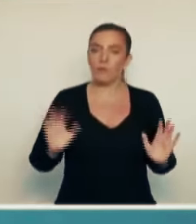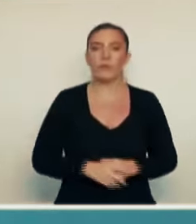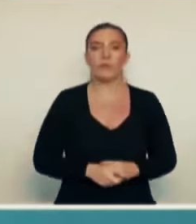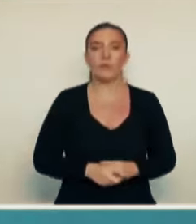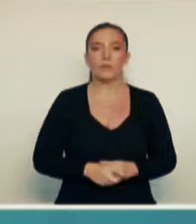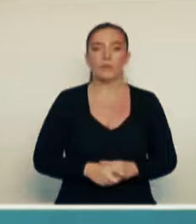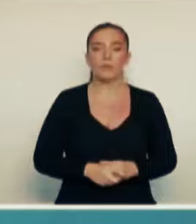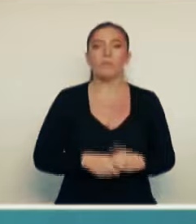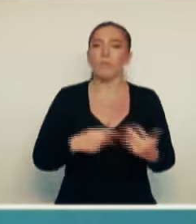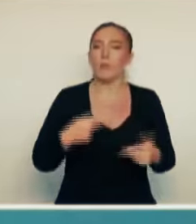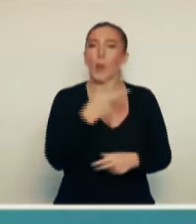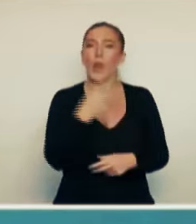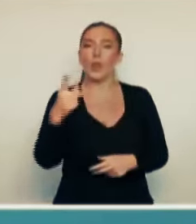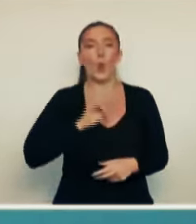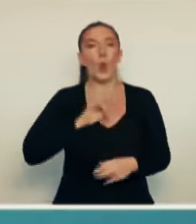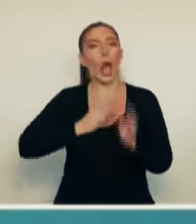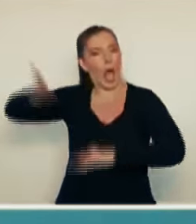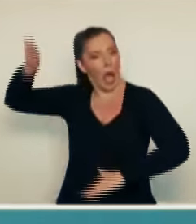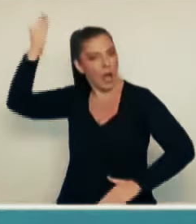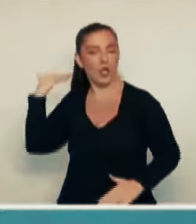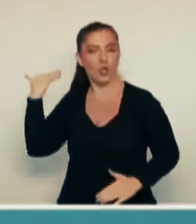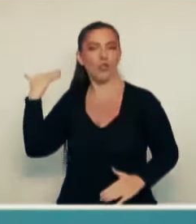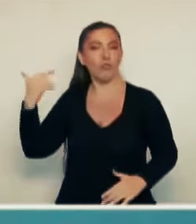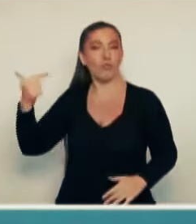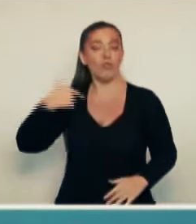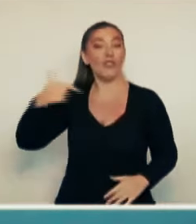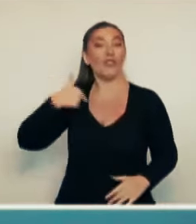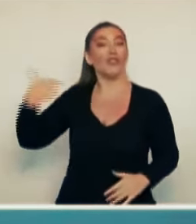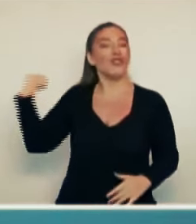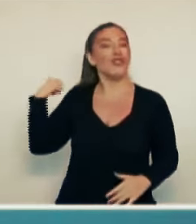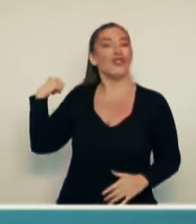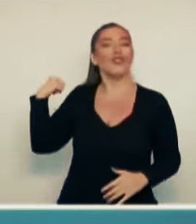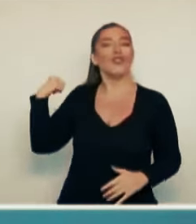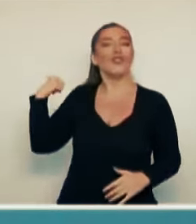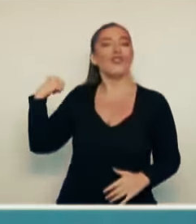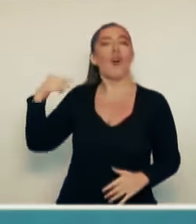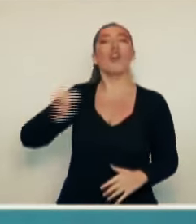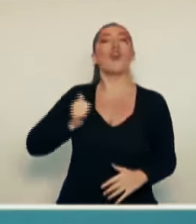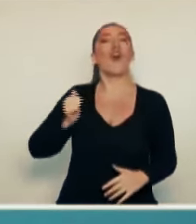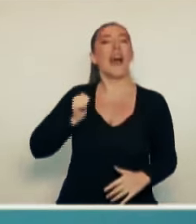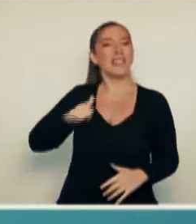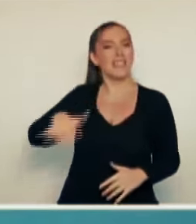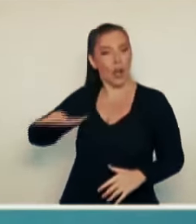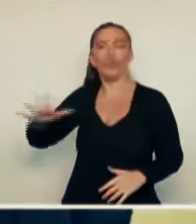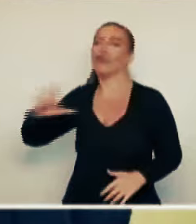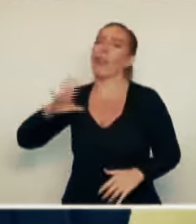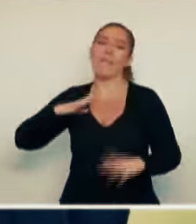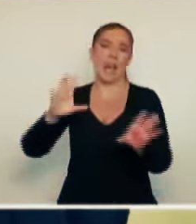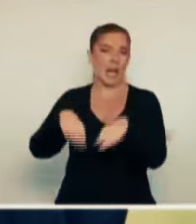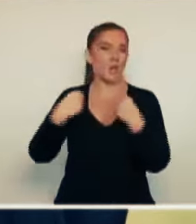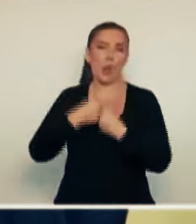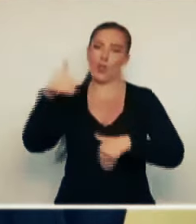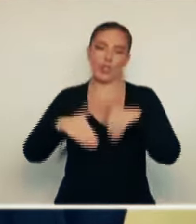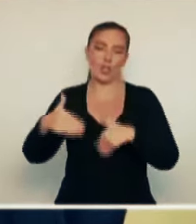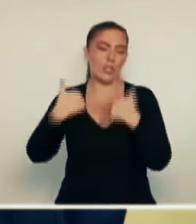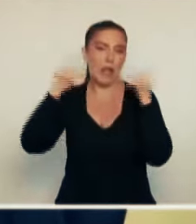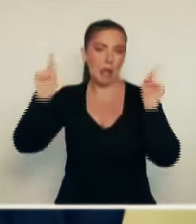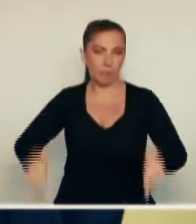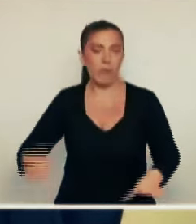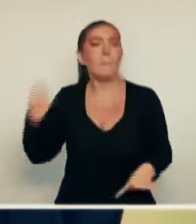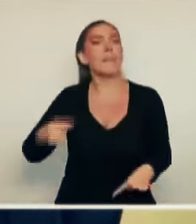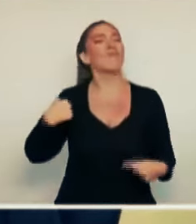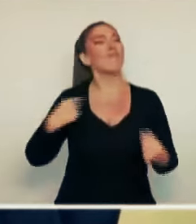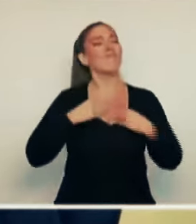hace exactamente 21 años, yo estaba en Río Gallegos, todavía no sabíamos los resultados, pero siento como si